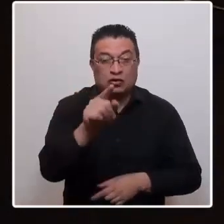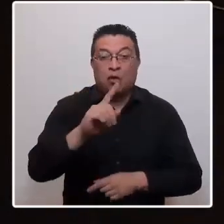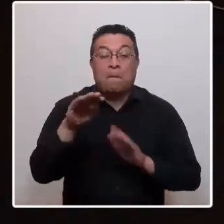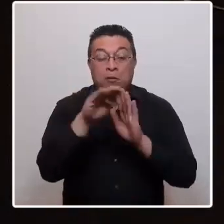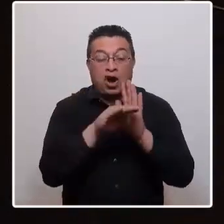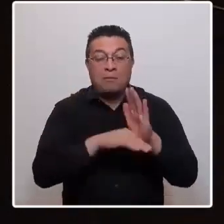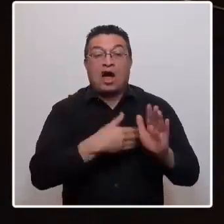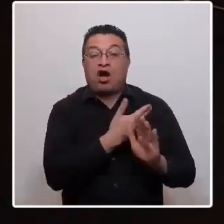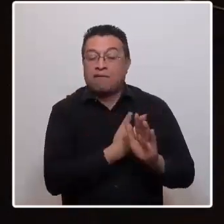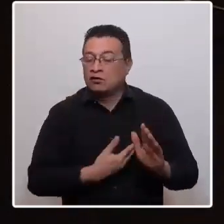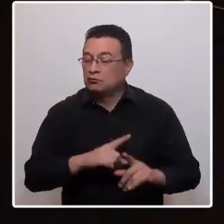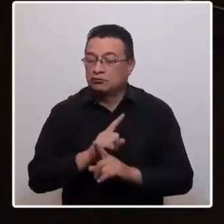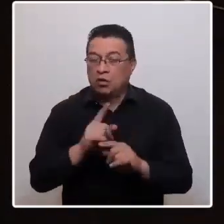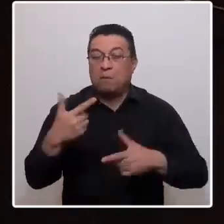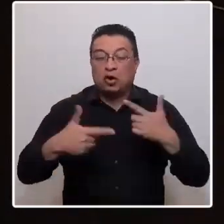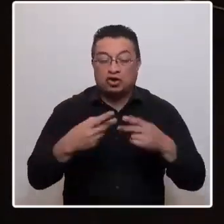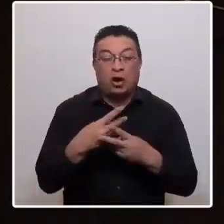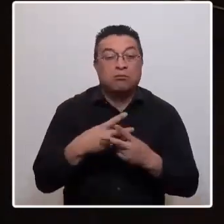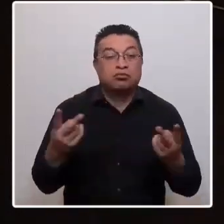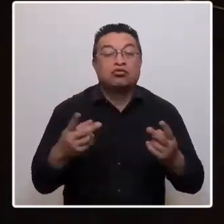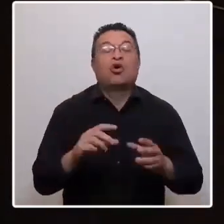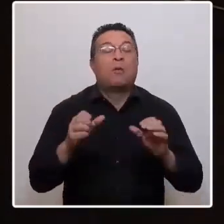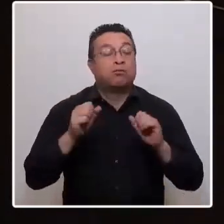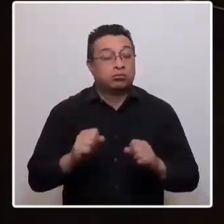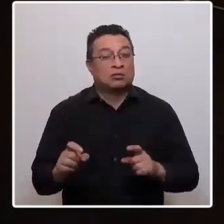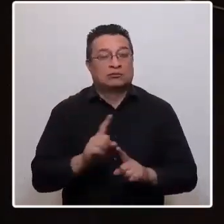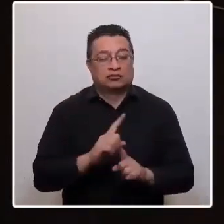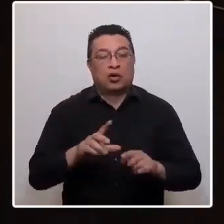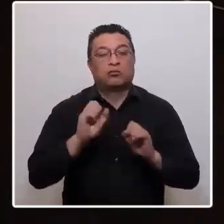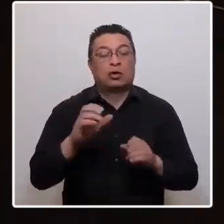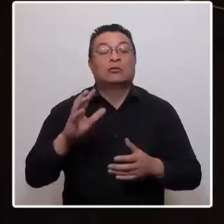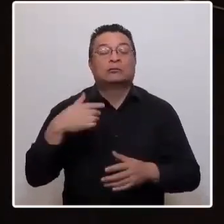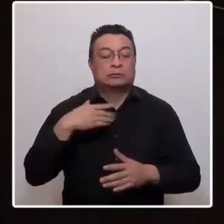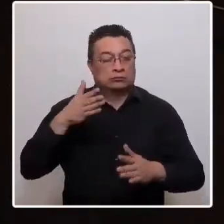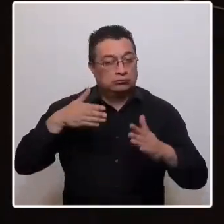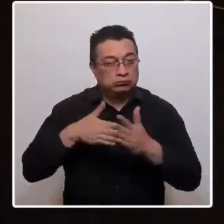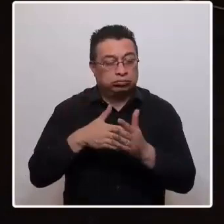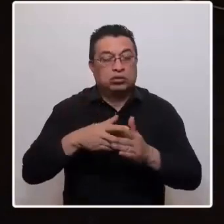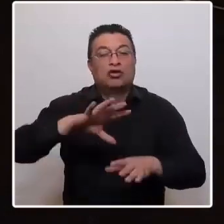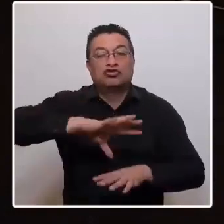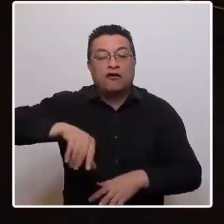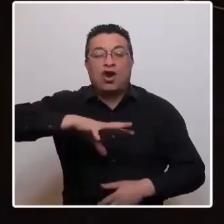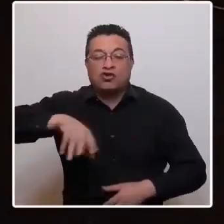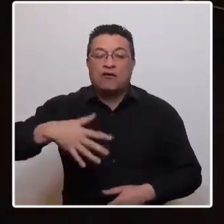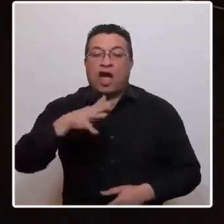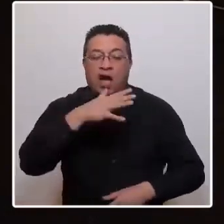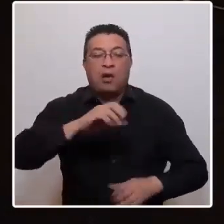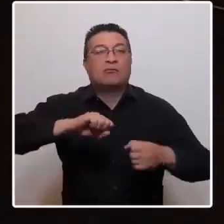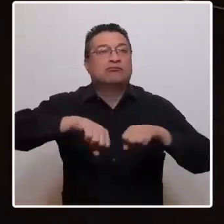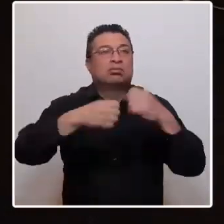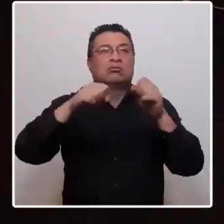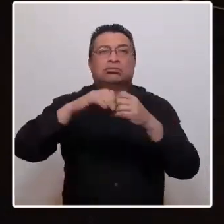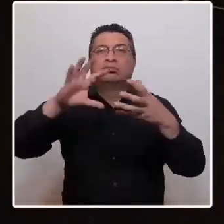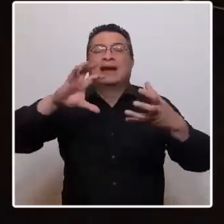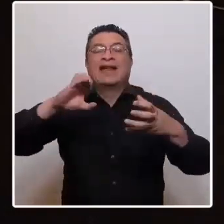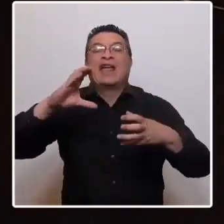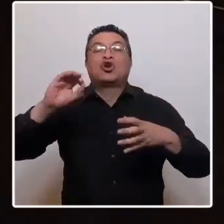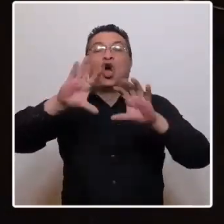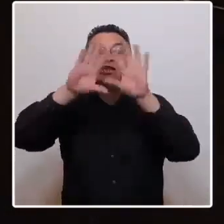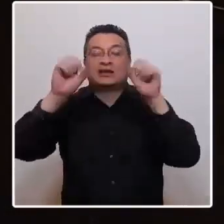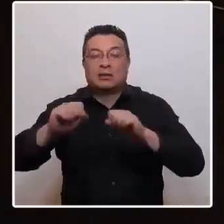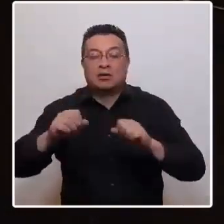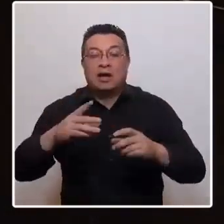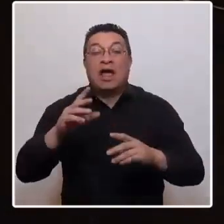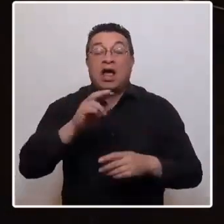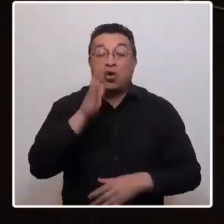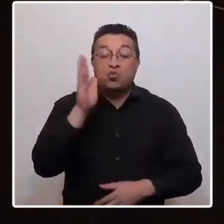gobierno ni ninguna política pública será posible si no detenemos el saqueo del agua y la destrucción de los ecosistemas. Porque no hay democracia, no hay república sin